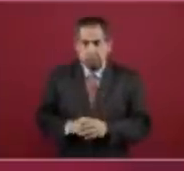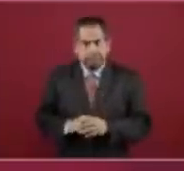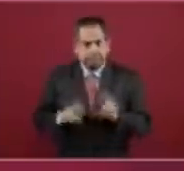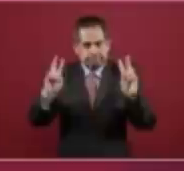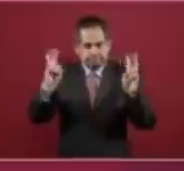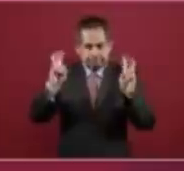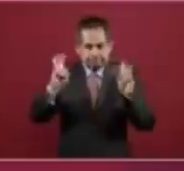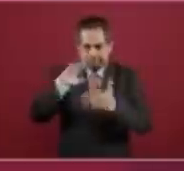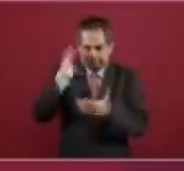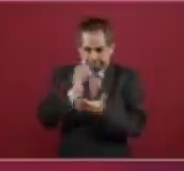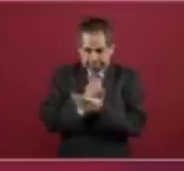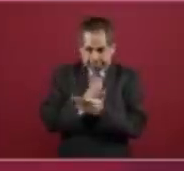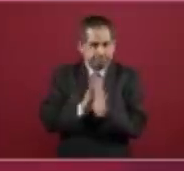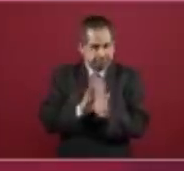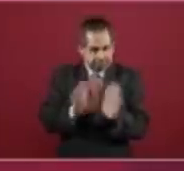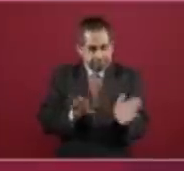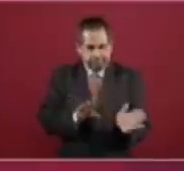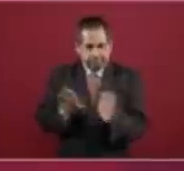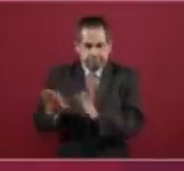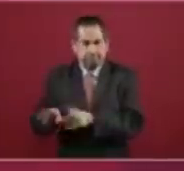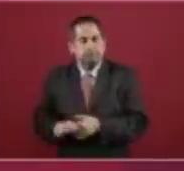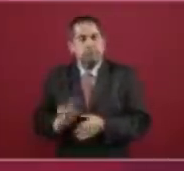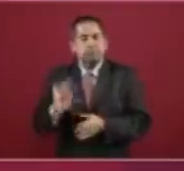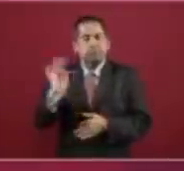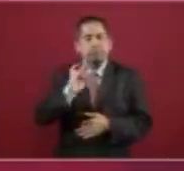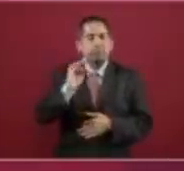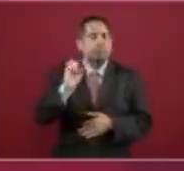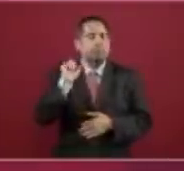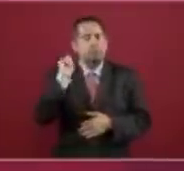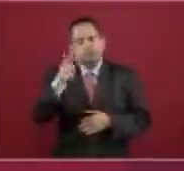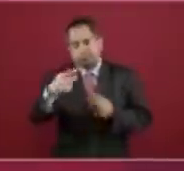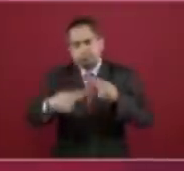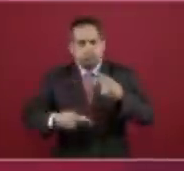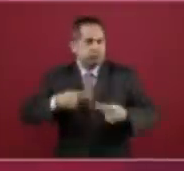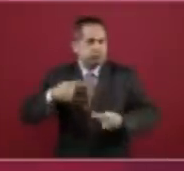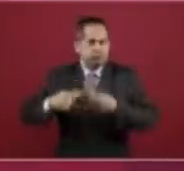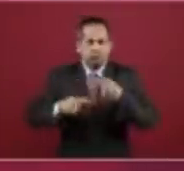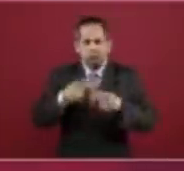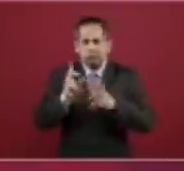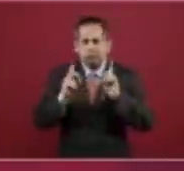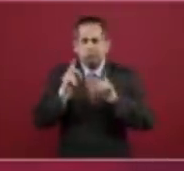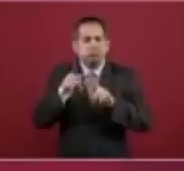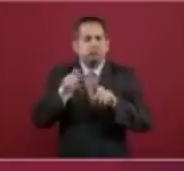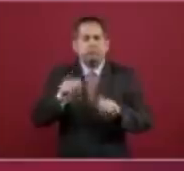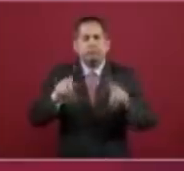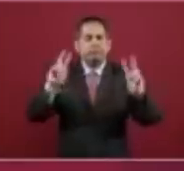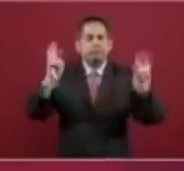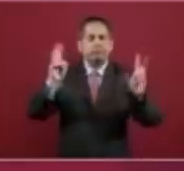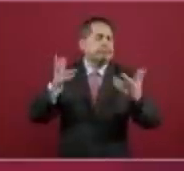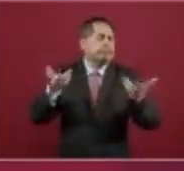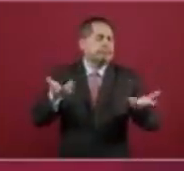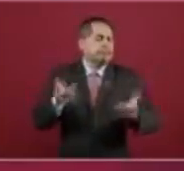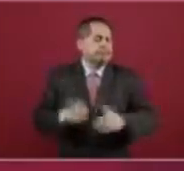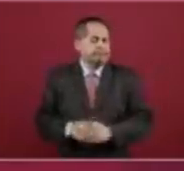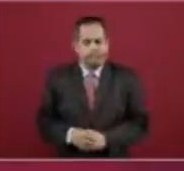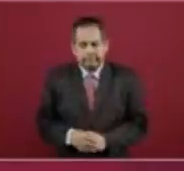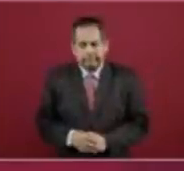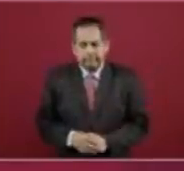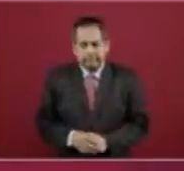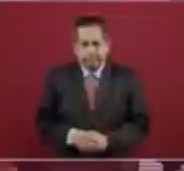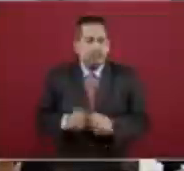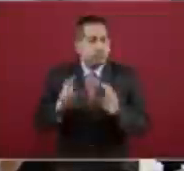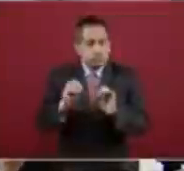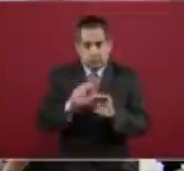tema. Si tienen preguntas sobre este tema en particular o